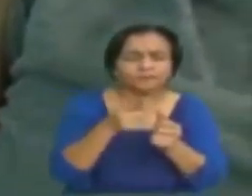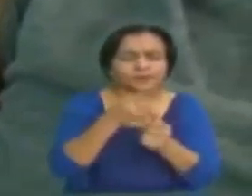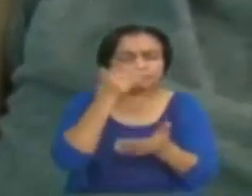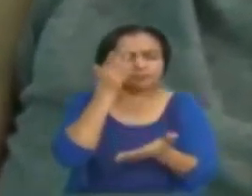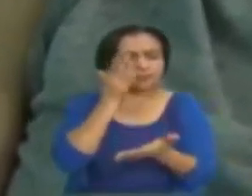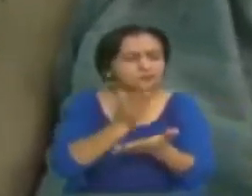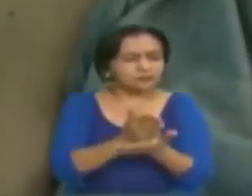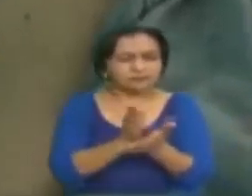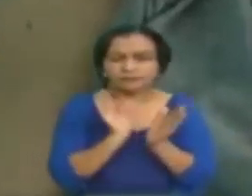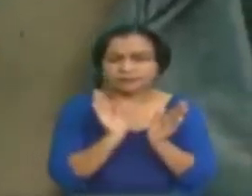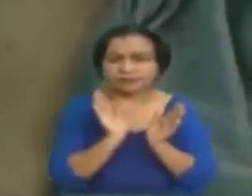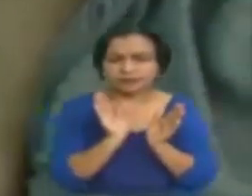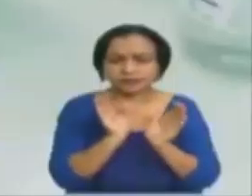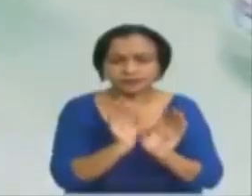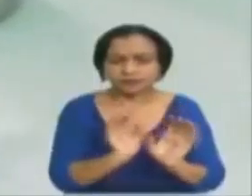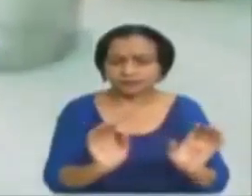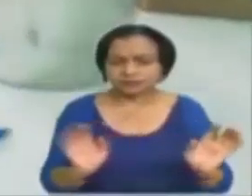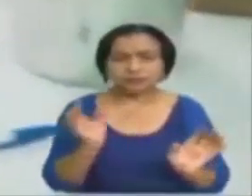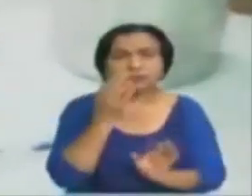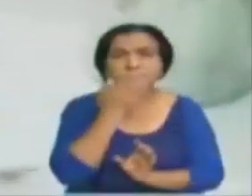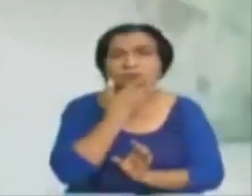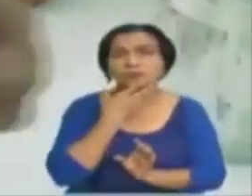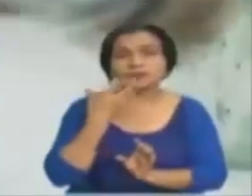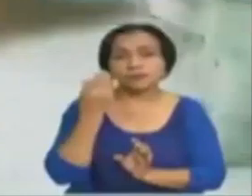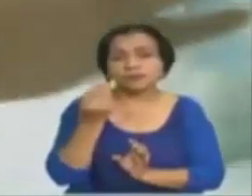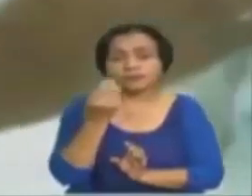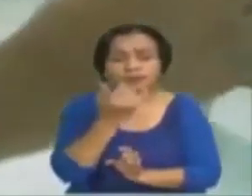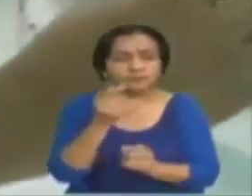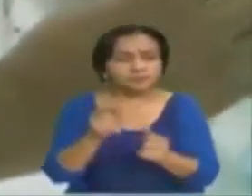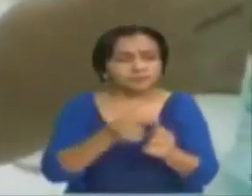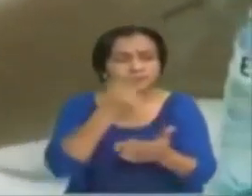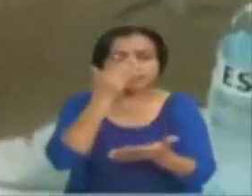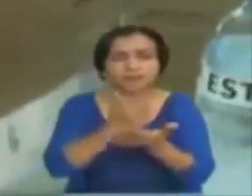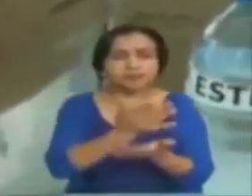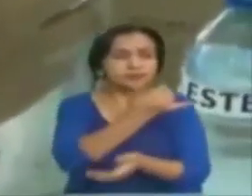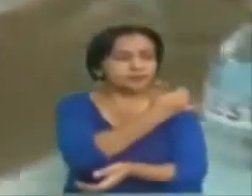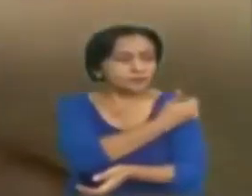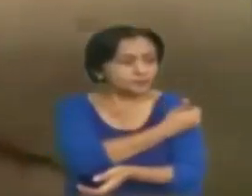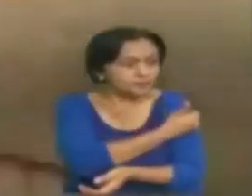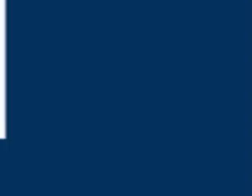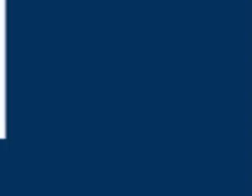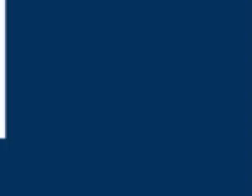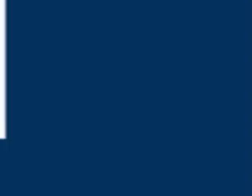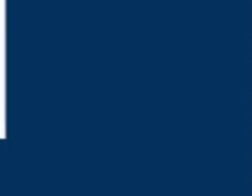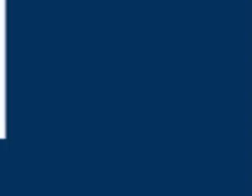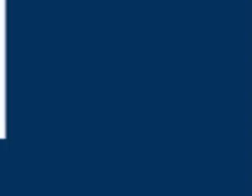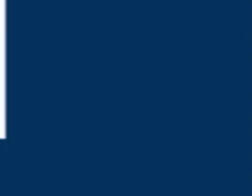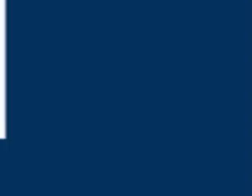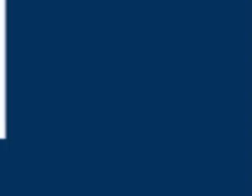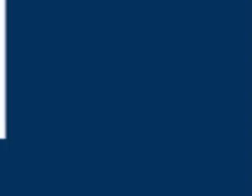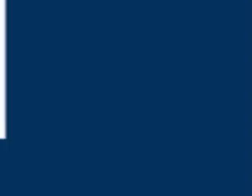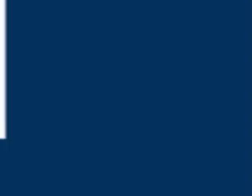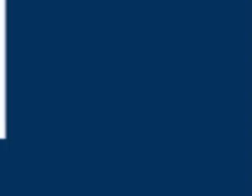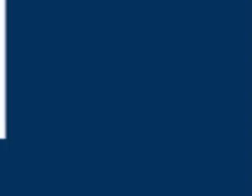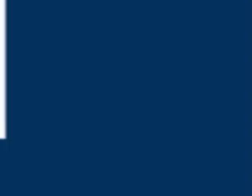también a mujeres embarazadas grande grand prix noticias tenemos ya el lanzamiento de la campaña